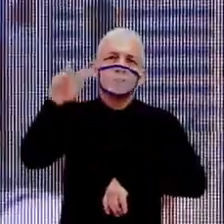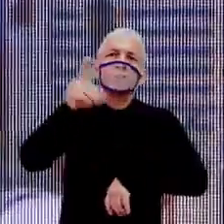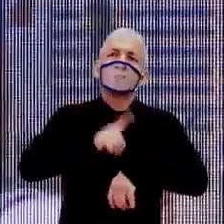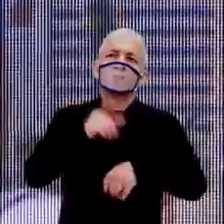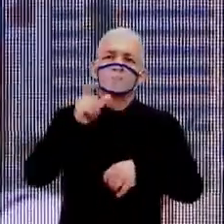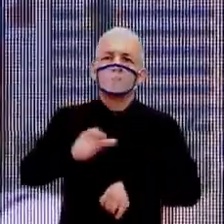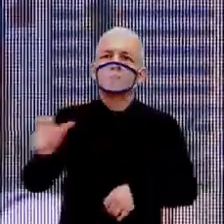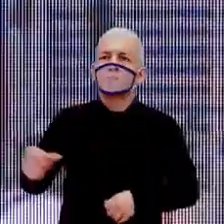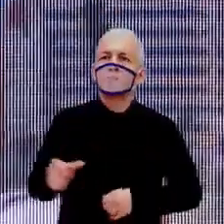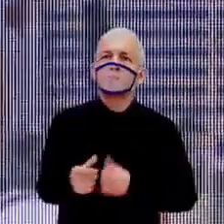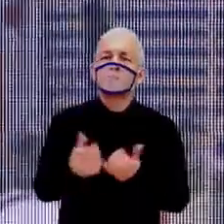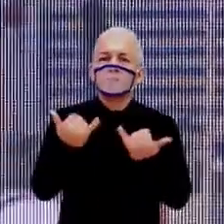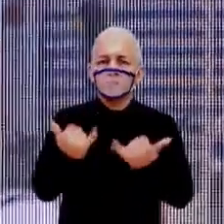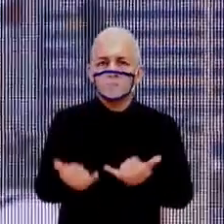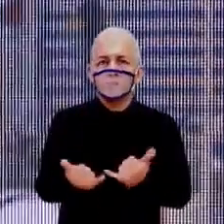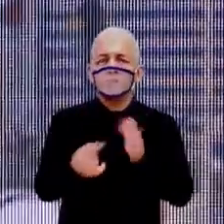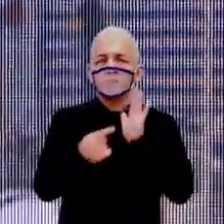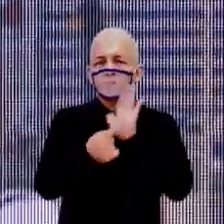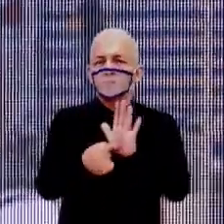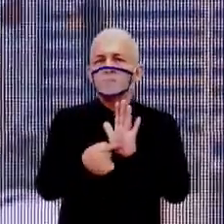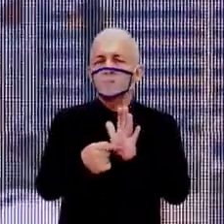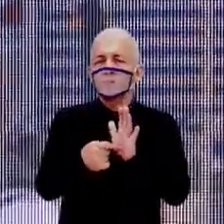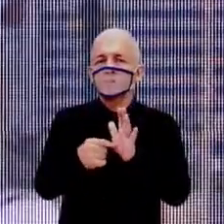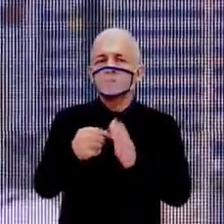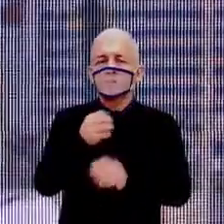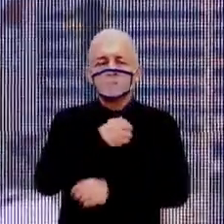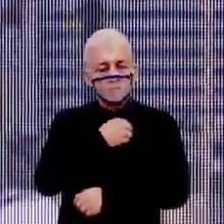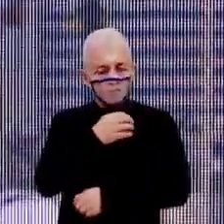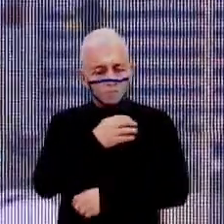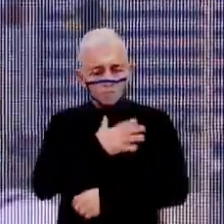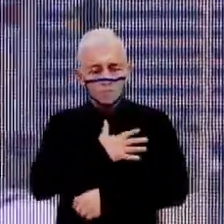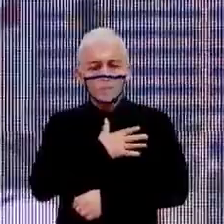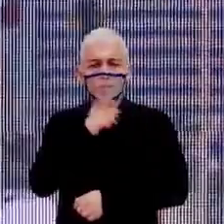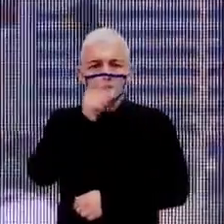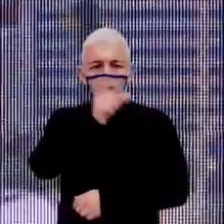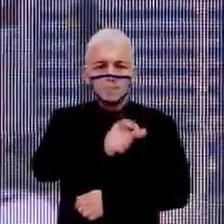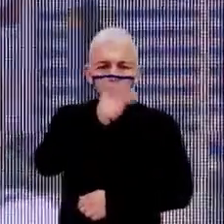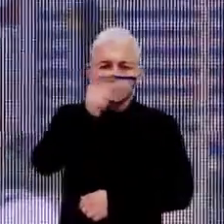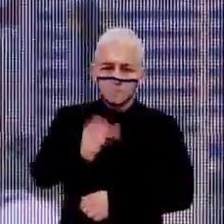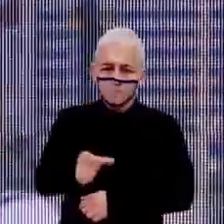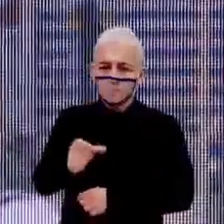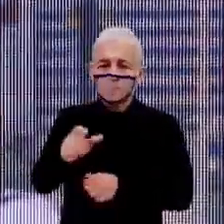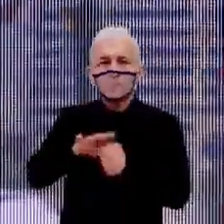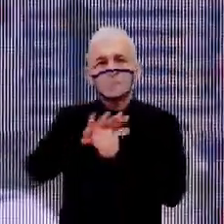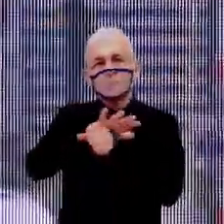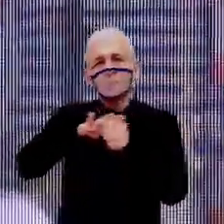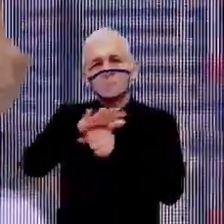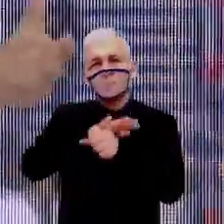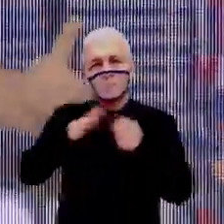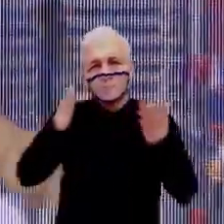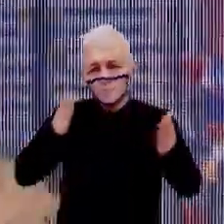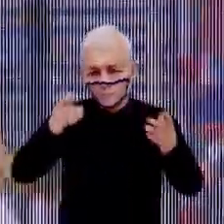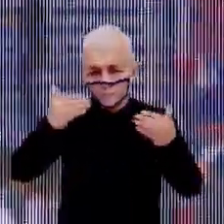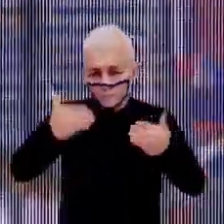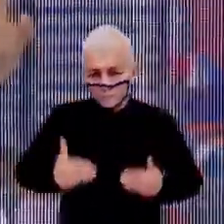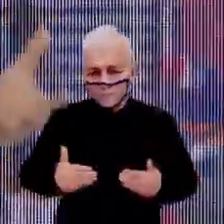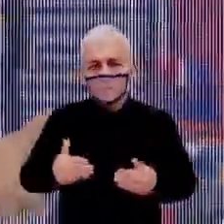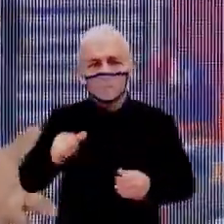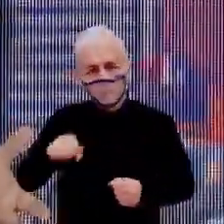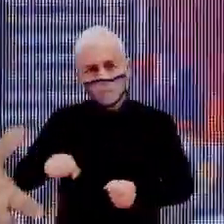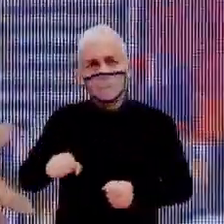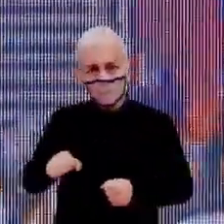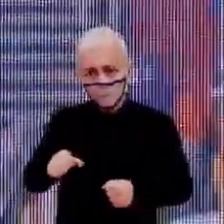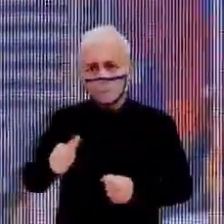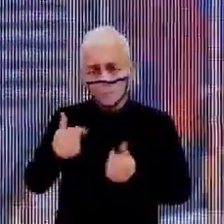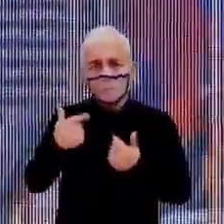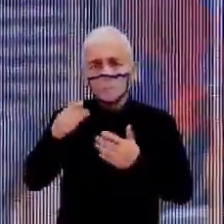persona. Entonces, hoy vamos a tener esa oportunidad. El ciudadano en condición de discapacidad va a tener una opción, va a tener una